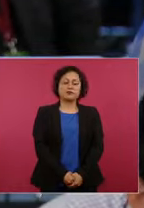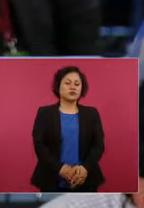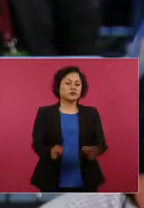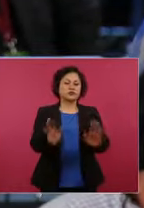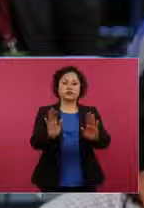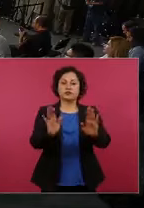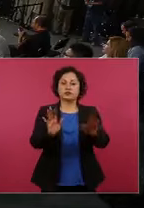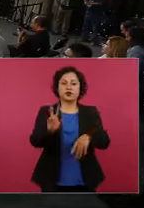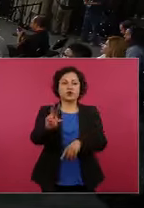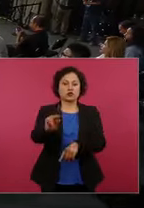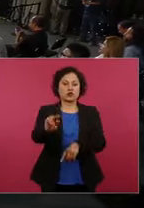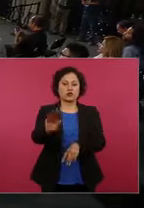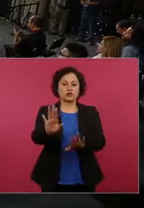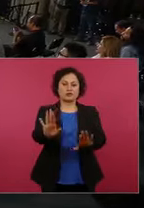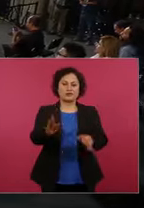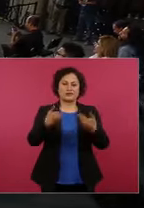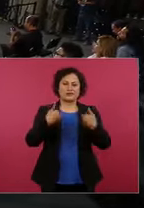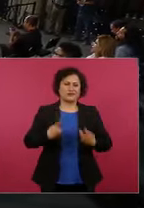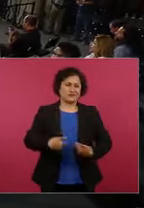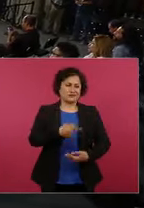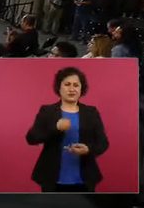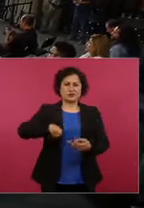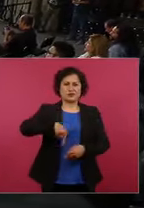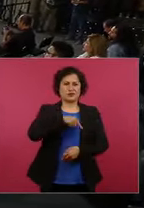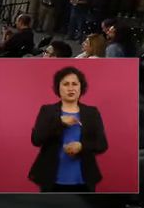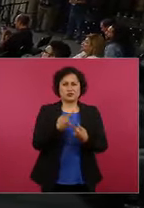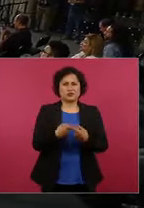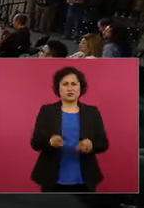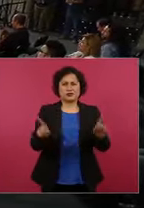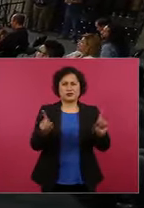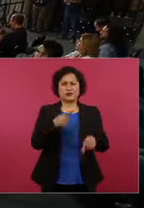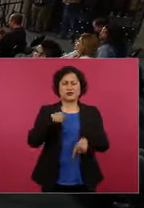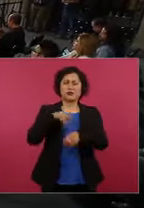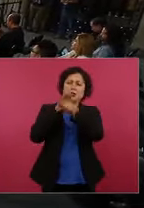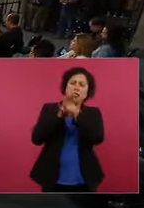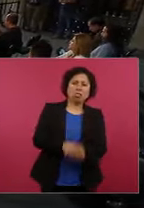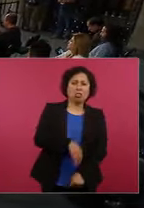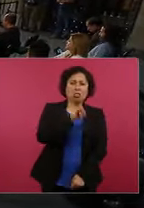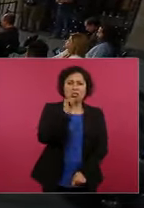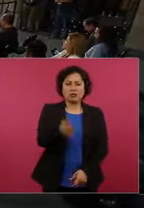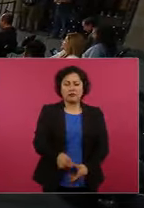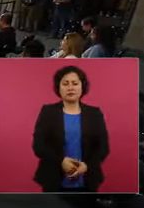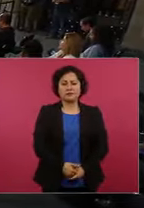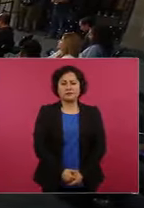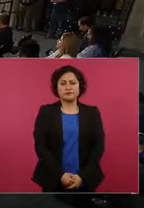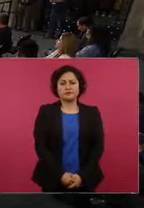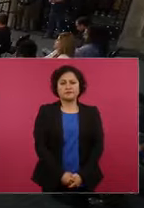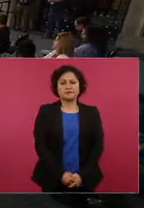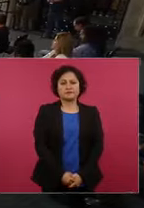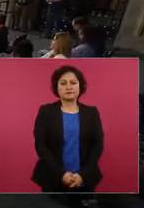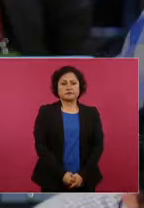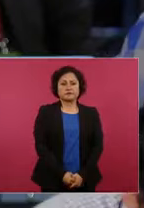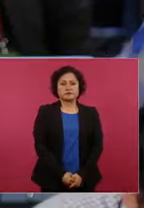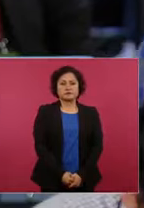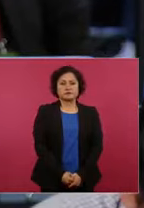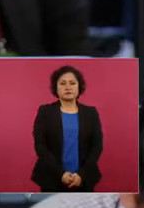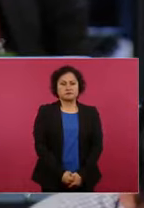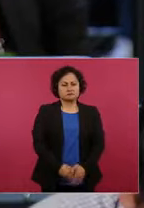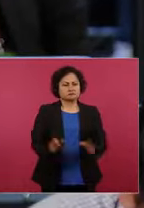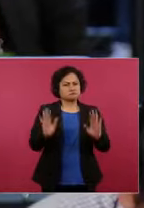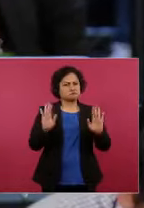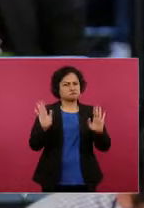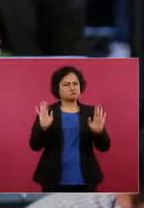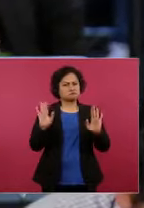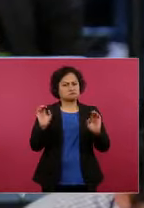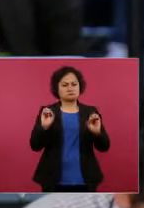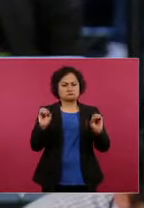No, nosotros no somos iguales, nosotros no somos autoritarios. ¿Qué están haciendo? Y se lo dije a Jesús, que eso es una amenaza. No, para nada.